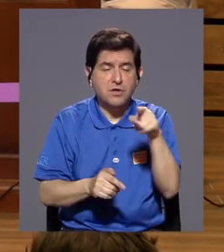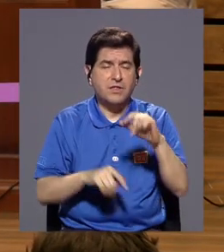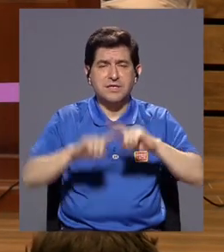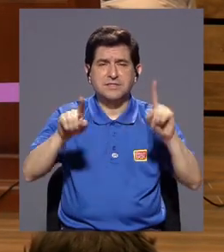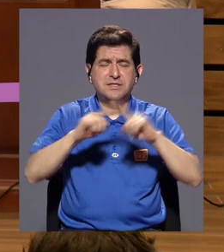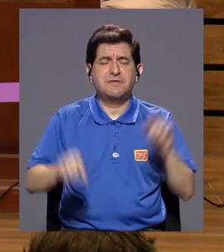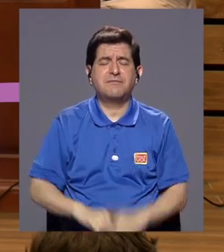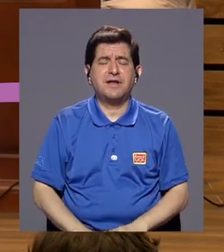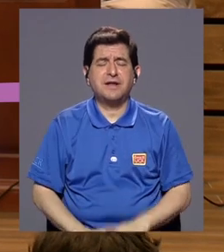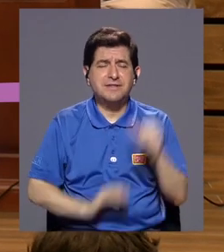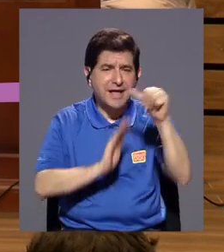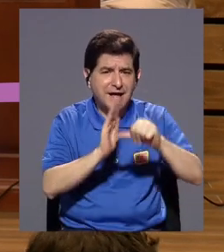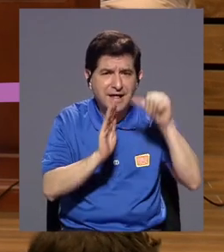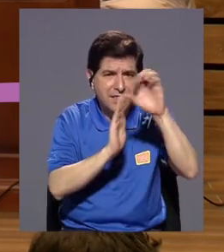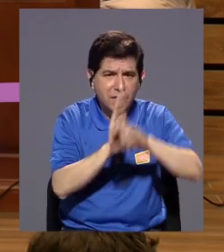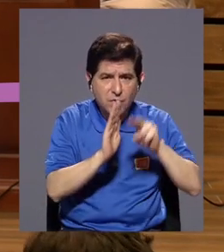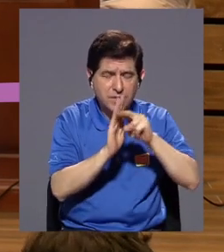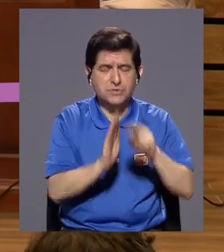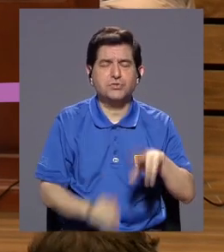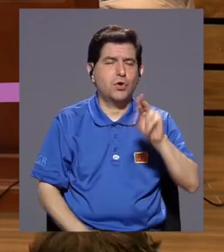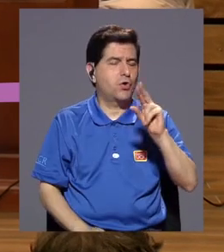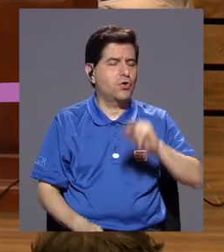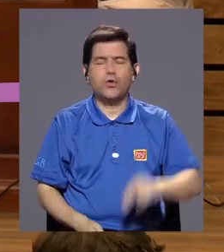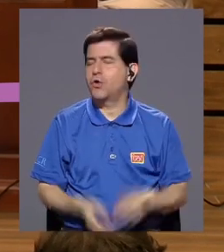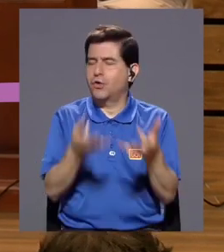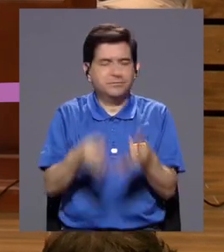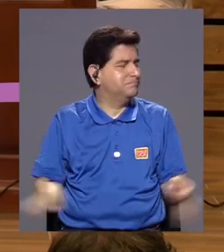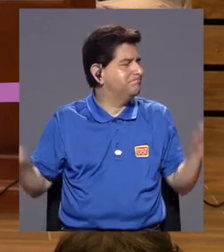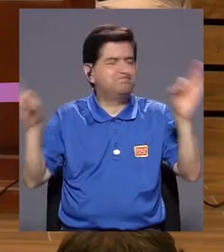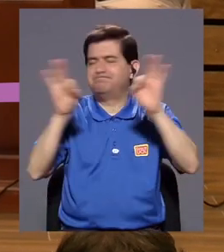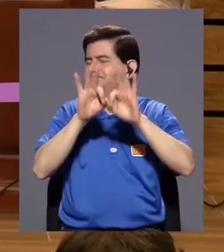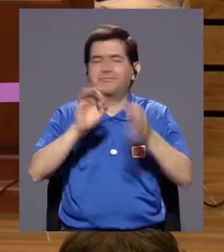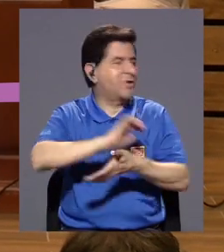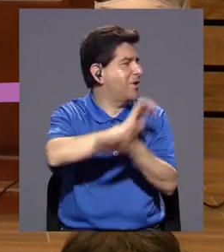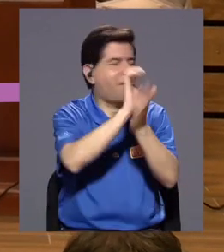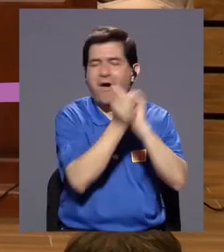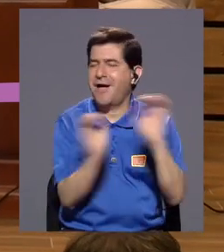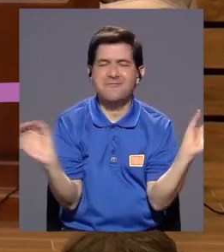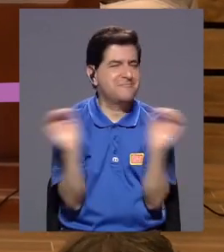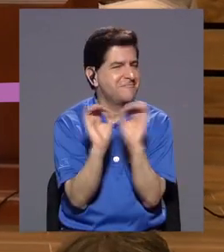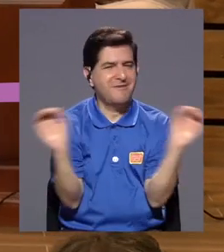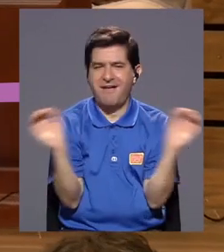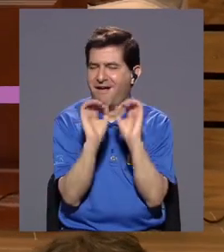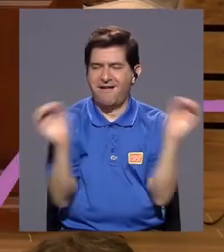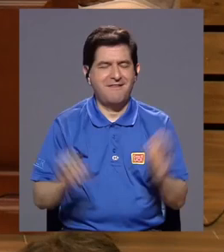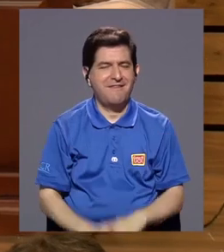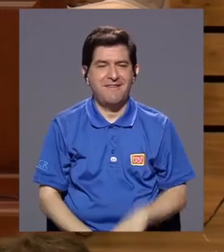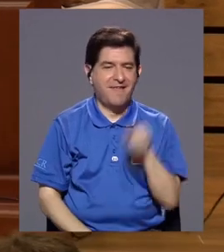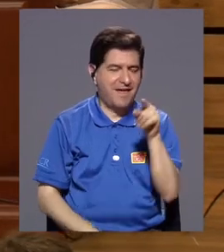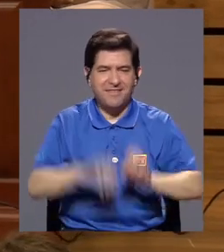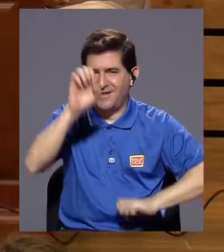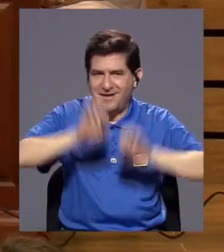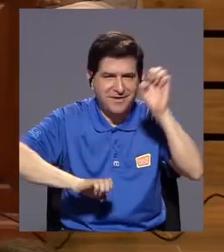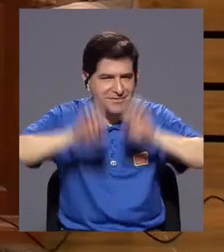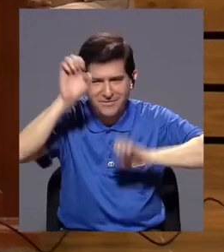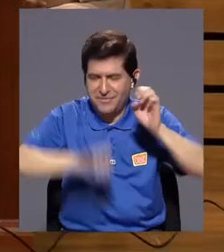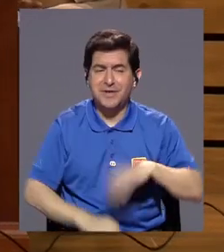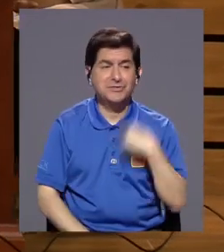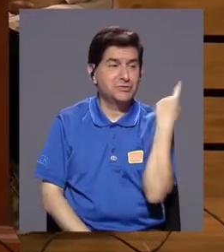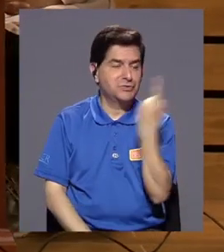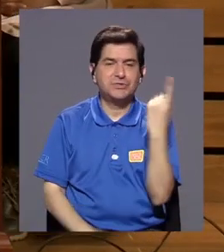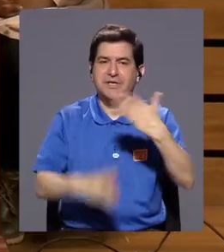son adecuaciones significativas, no cambian en nada los rubros de evaluación, siempre se hace énfasis